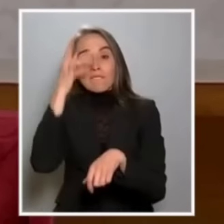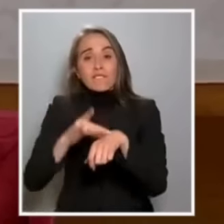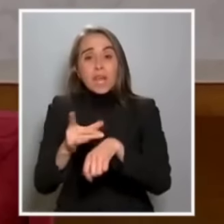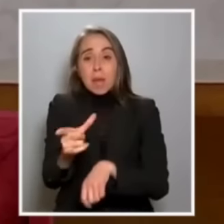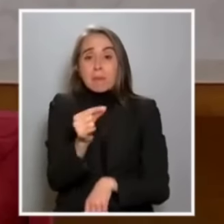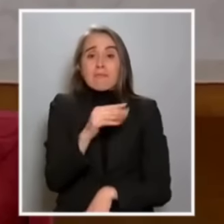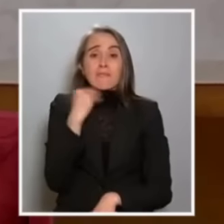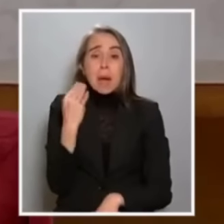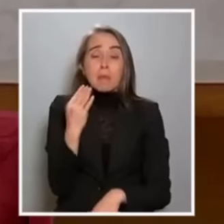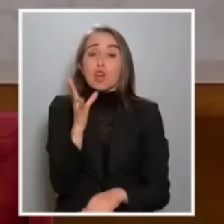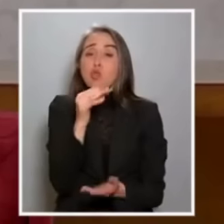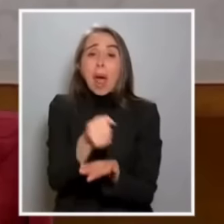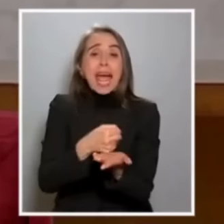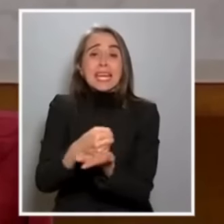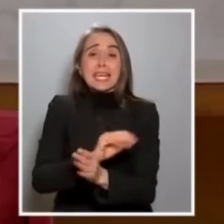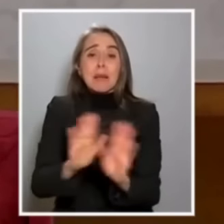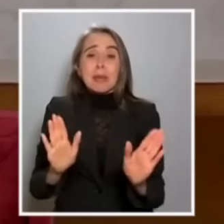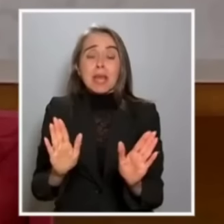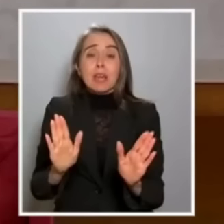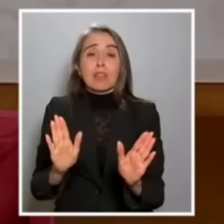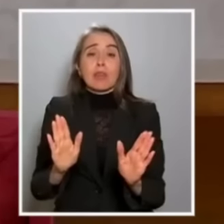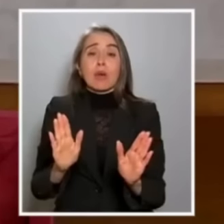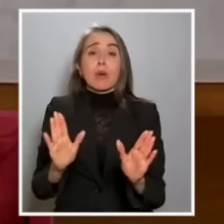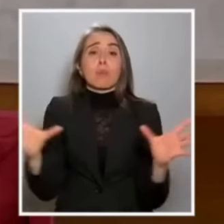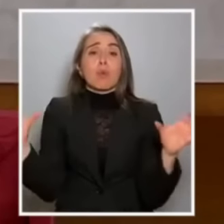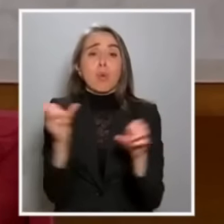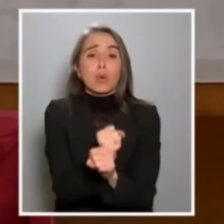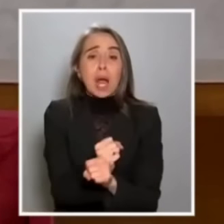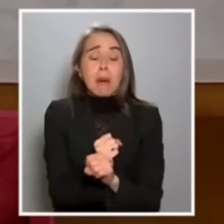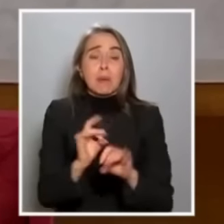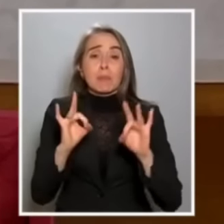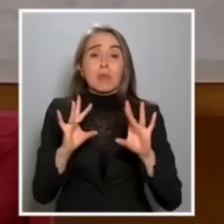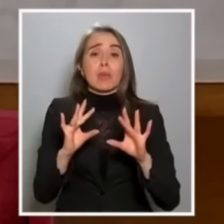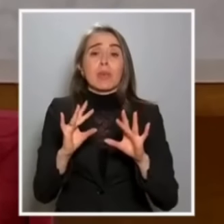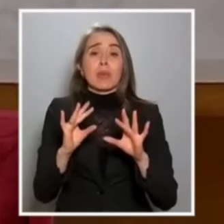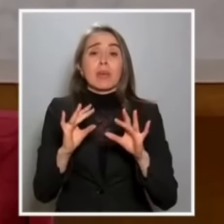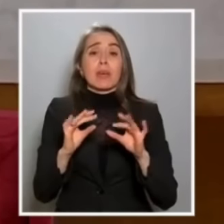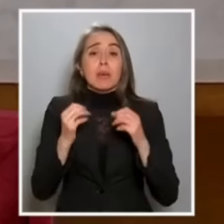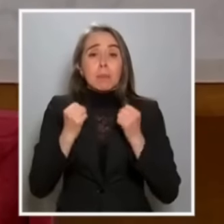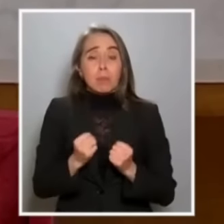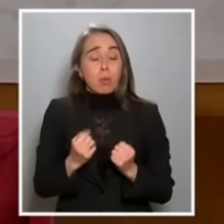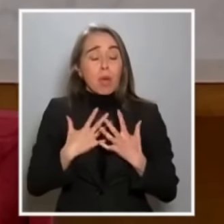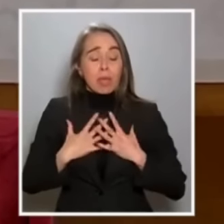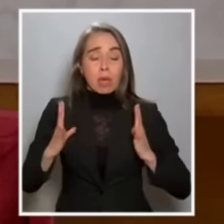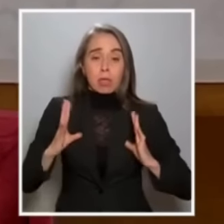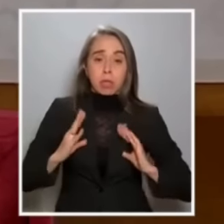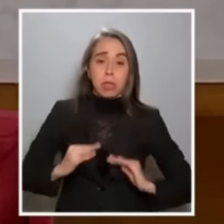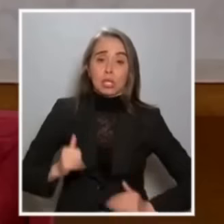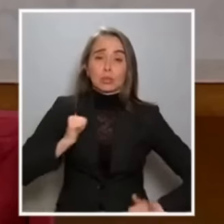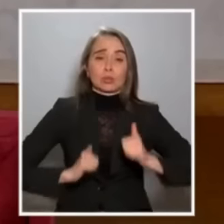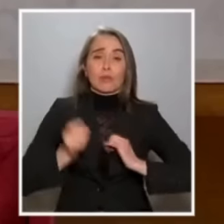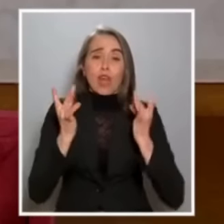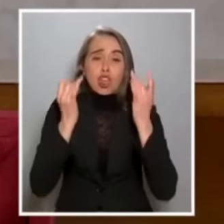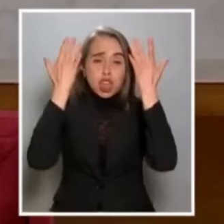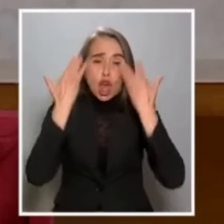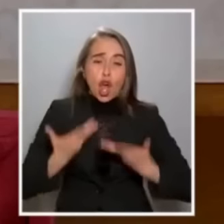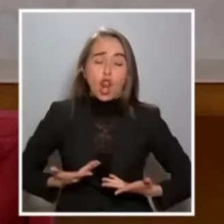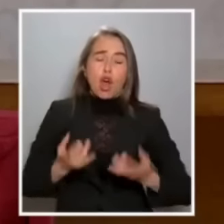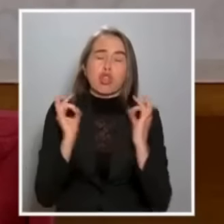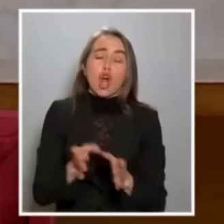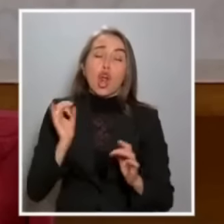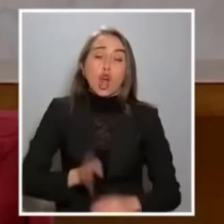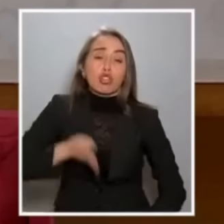incurables que conllevan una disminución avanzada e irreversible de sus capacidades con sufrimientos físicos persistentes e